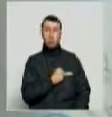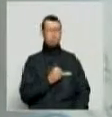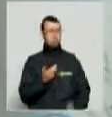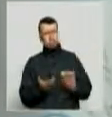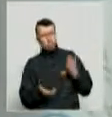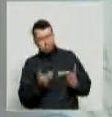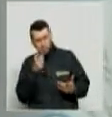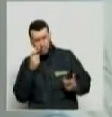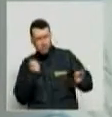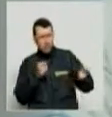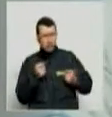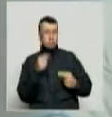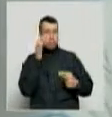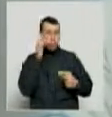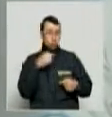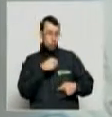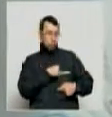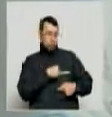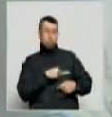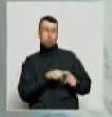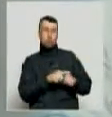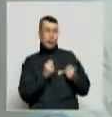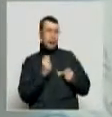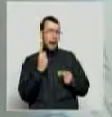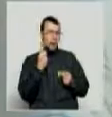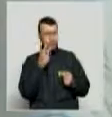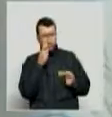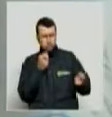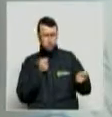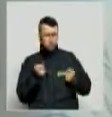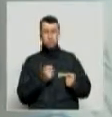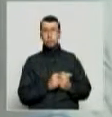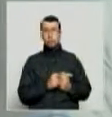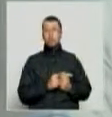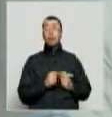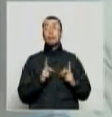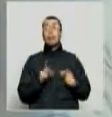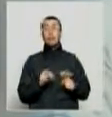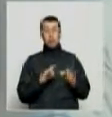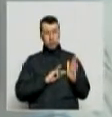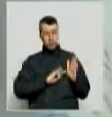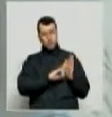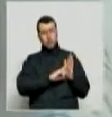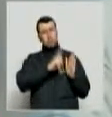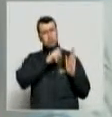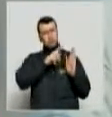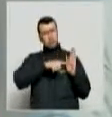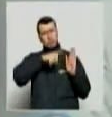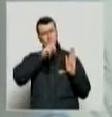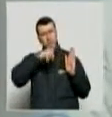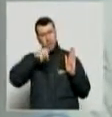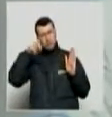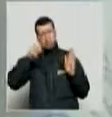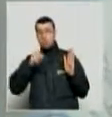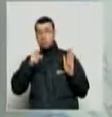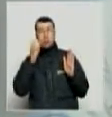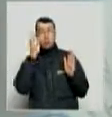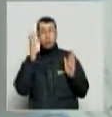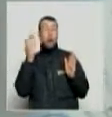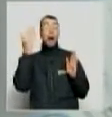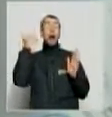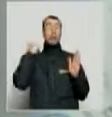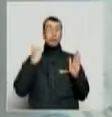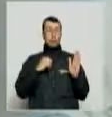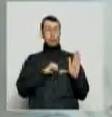que eso indicaría un daño ya previo en el corazón. Otra utilidad del electrocardiograma nos ayuda a ver si uno ha tenido